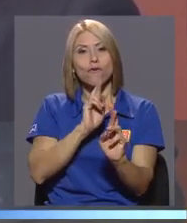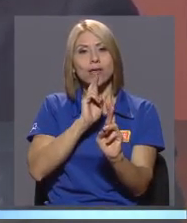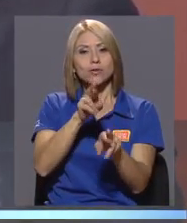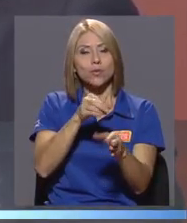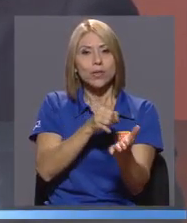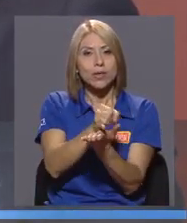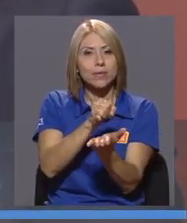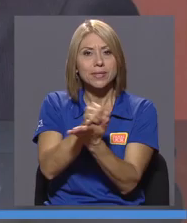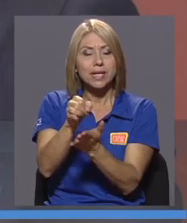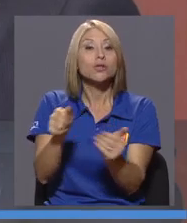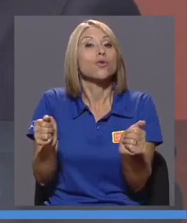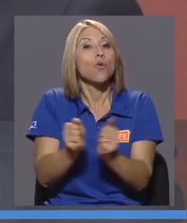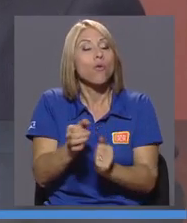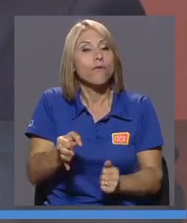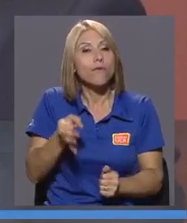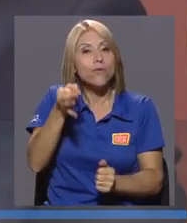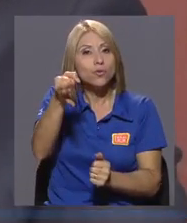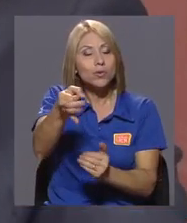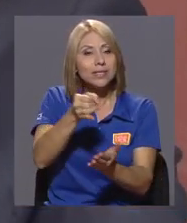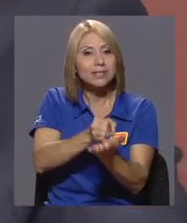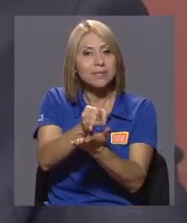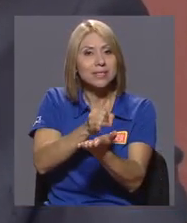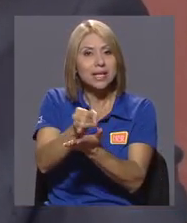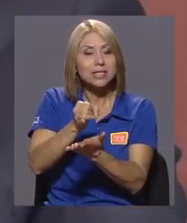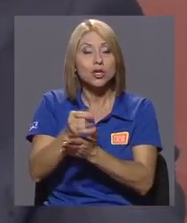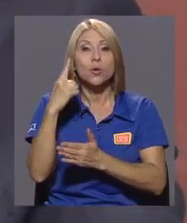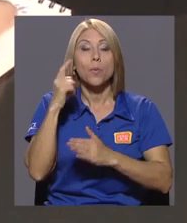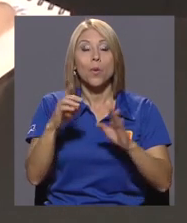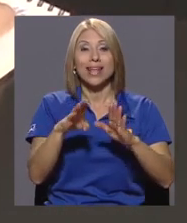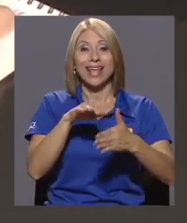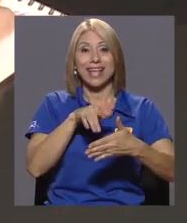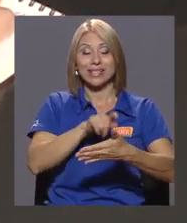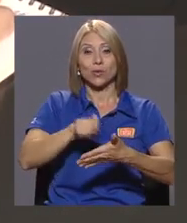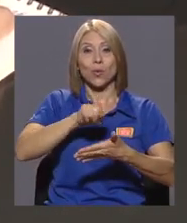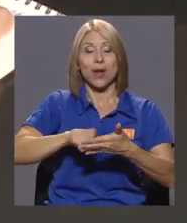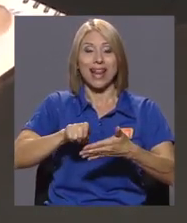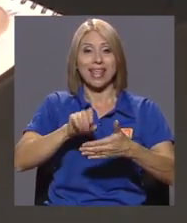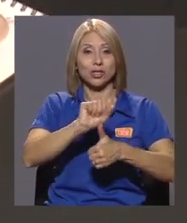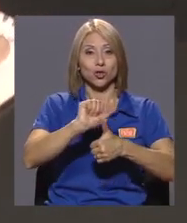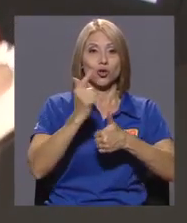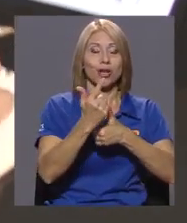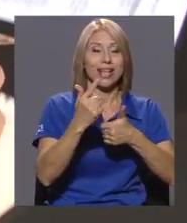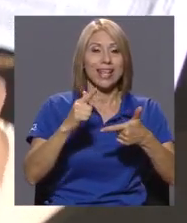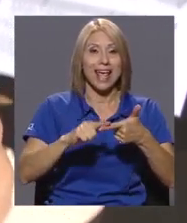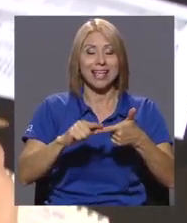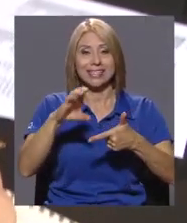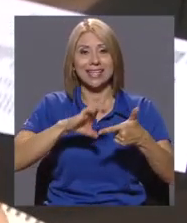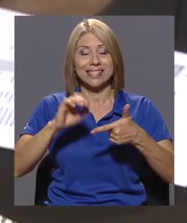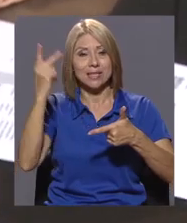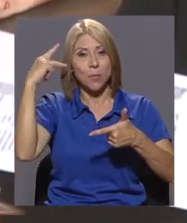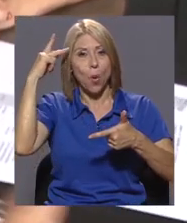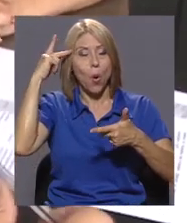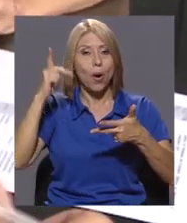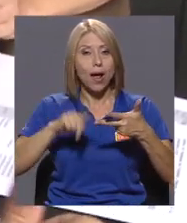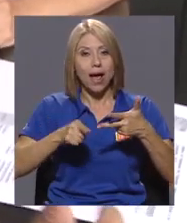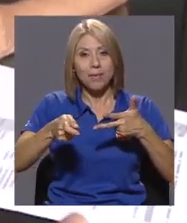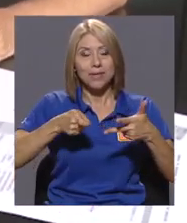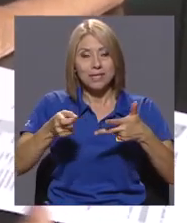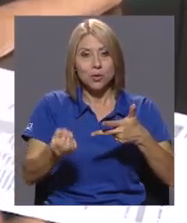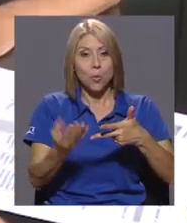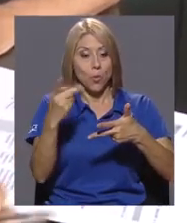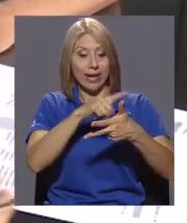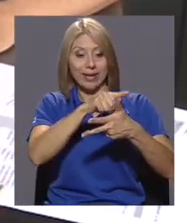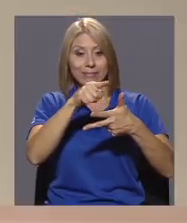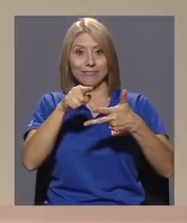que vamos a hacer relacionados al tema, porque la Escuela de Sociología, la Escuela de Ciencias Políticas y la Escuela de Administración Pública se agregan